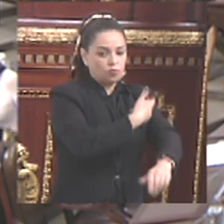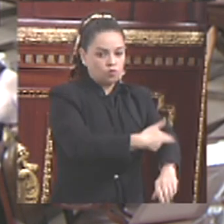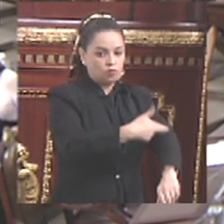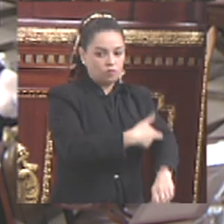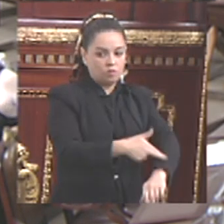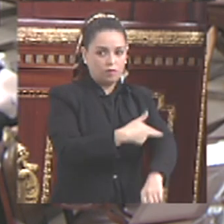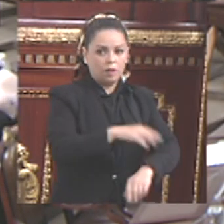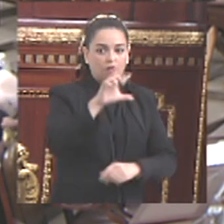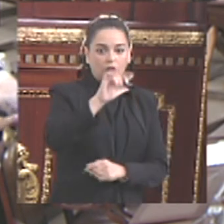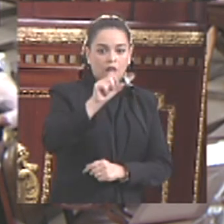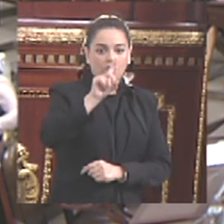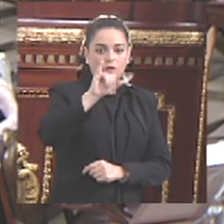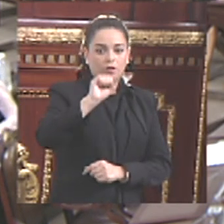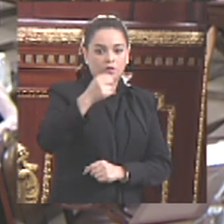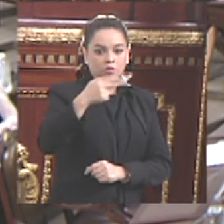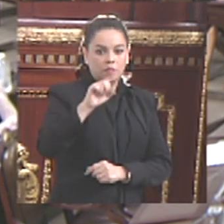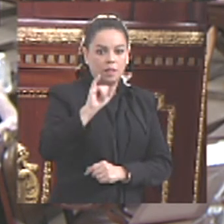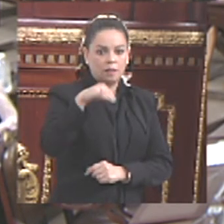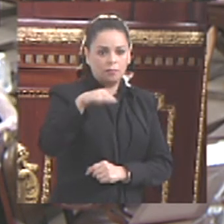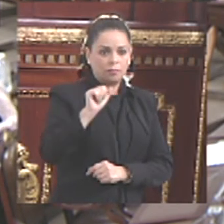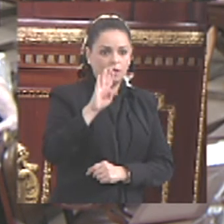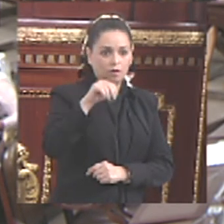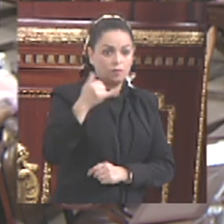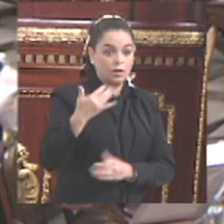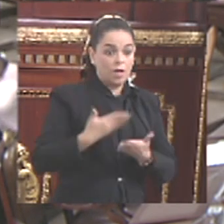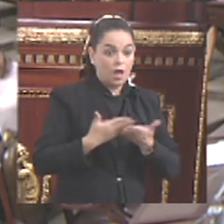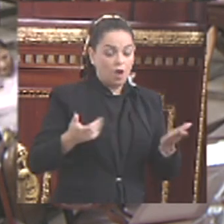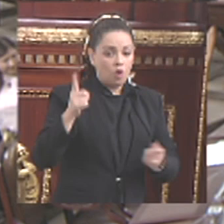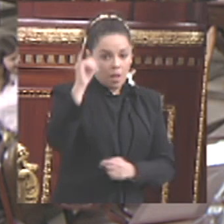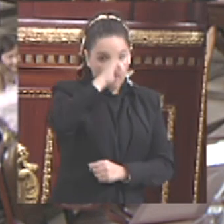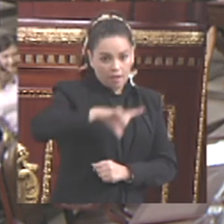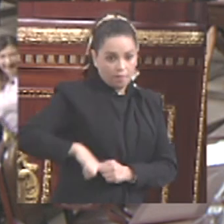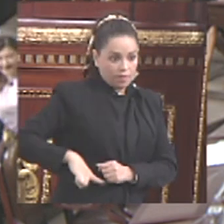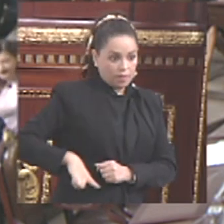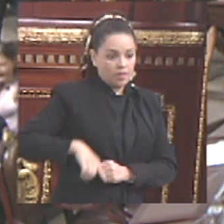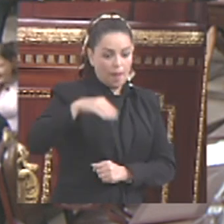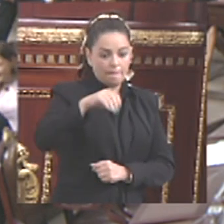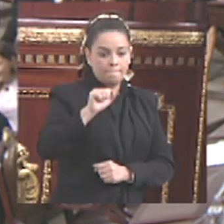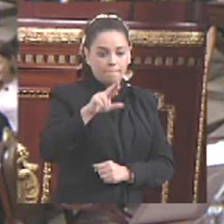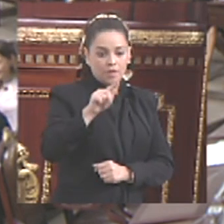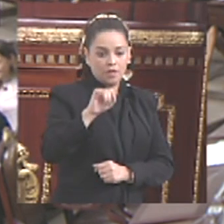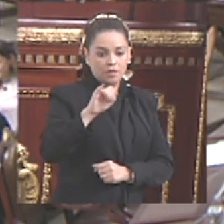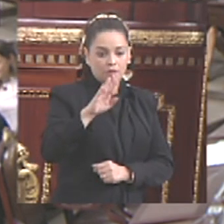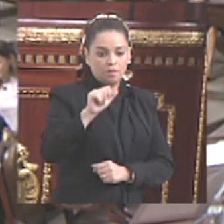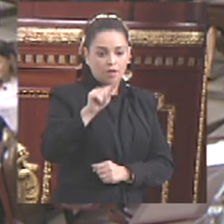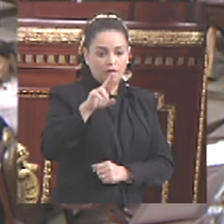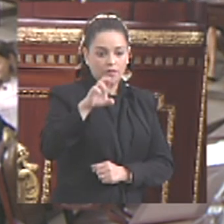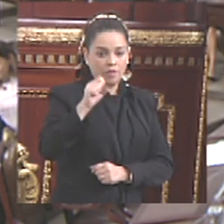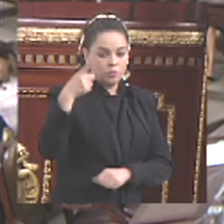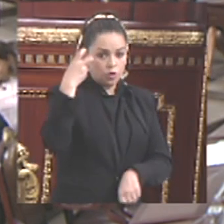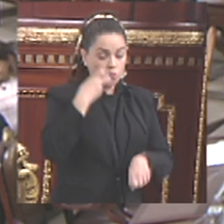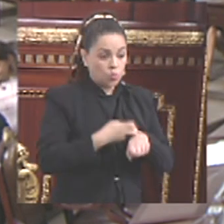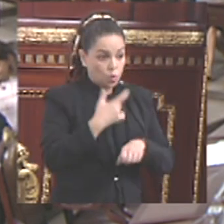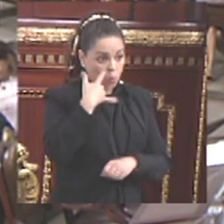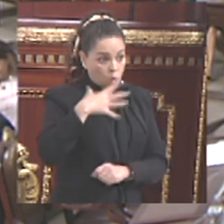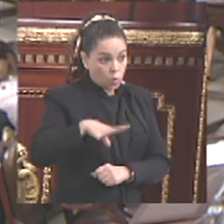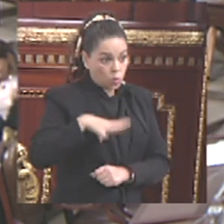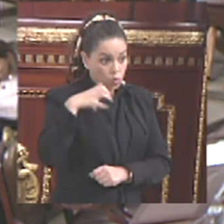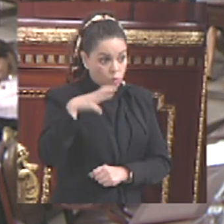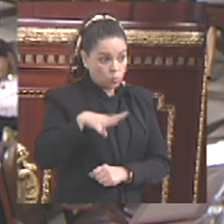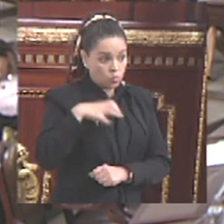supuesto, del ahora jefe de gobierno, el maestro Martí Batres Guadarrama, quien ha continuado con los esfuerzos iniciados por la